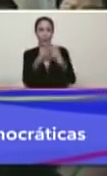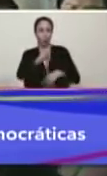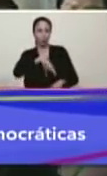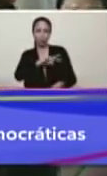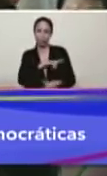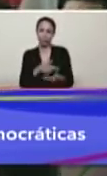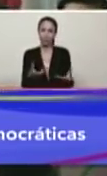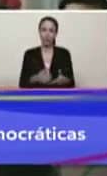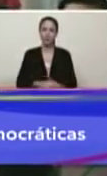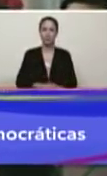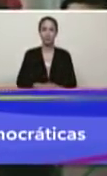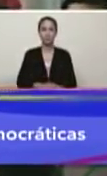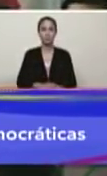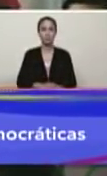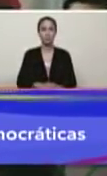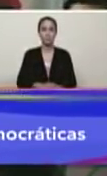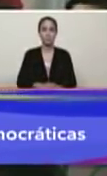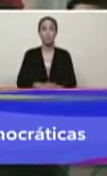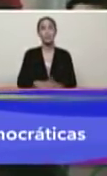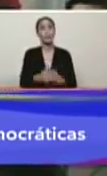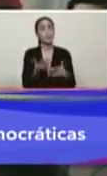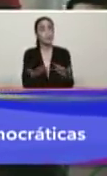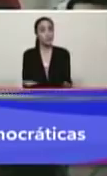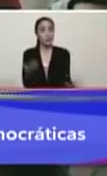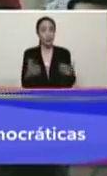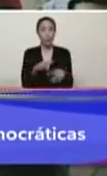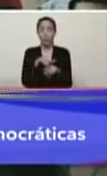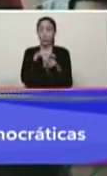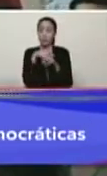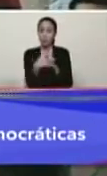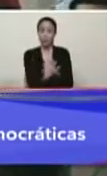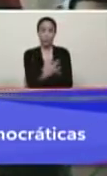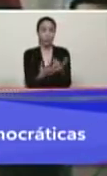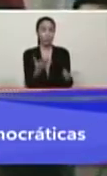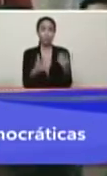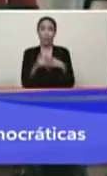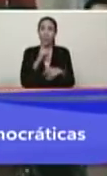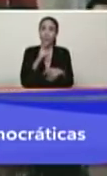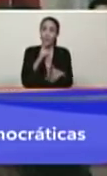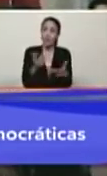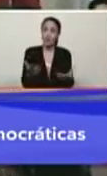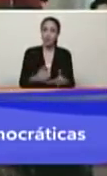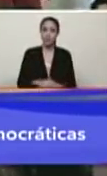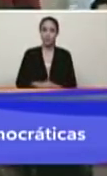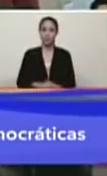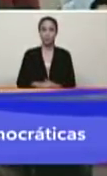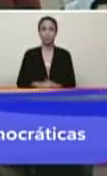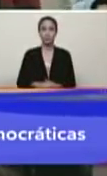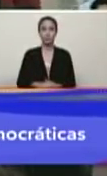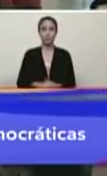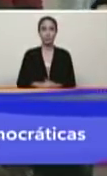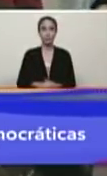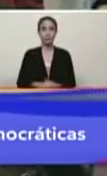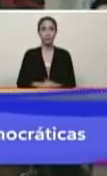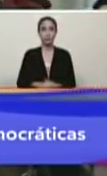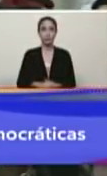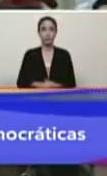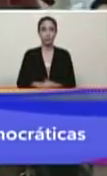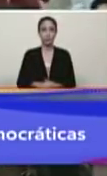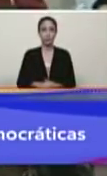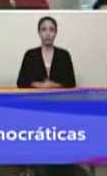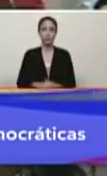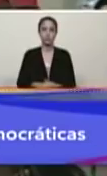face difficulties. Enfrentamos dificultades. Our comrades were interrogated by the authorities in the